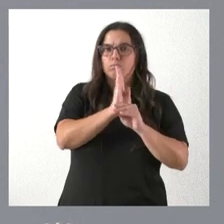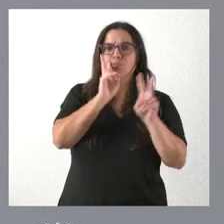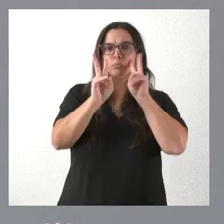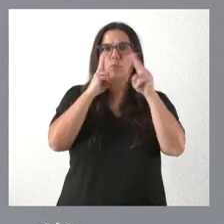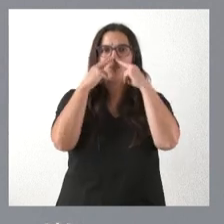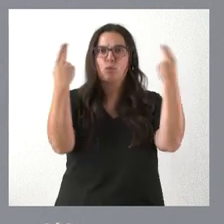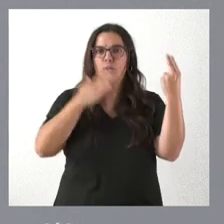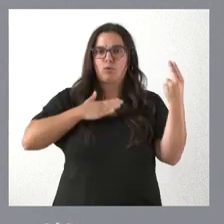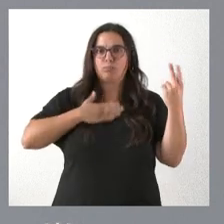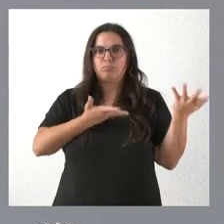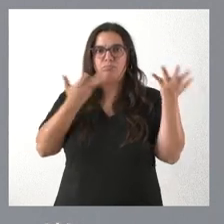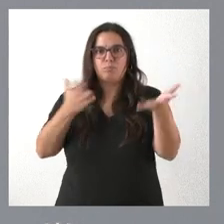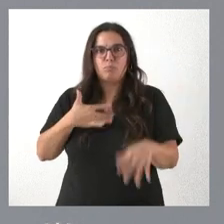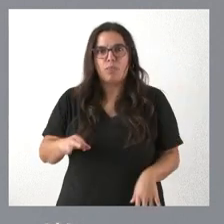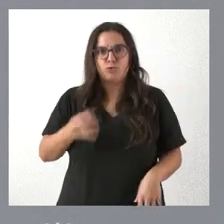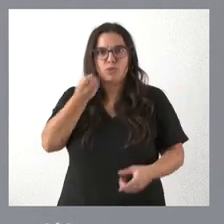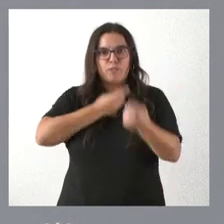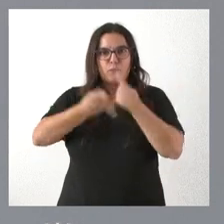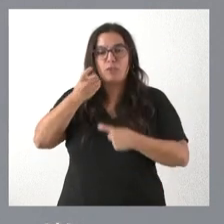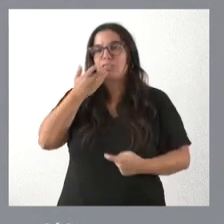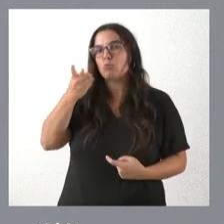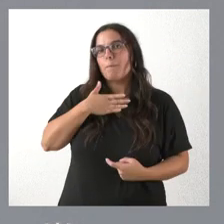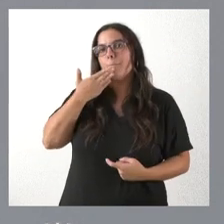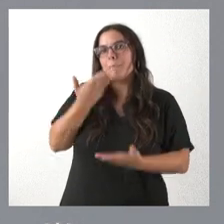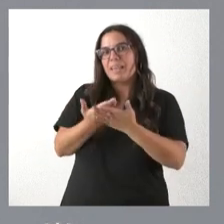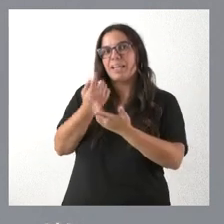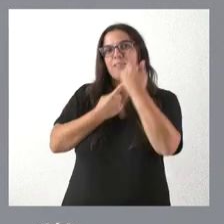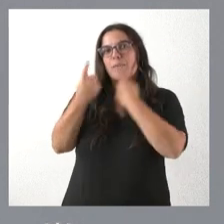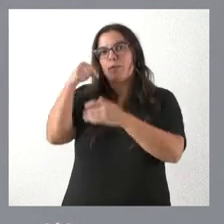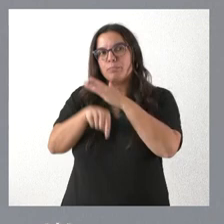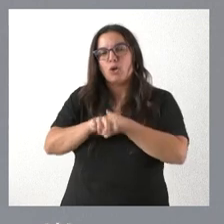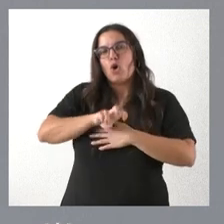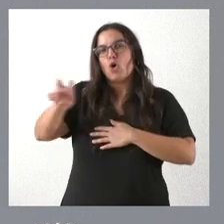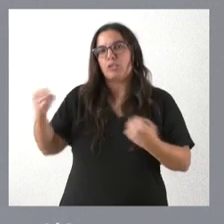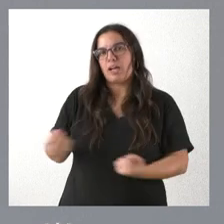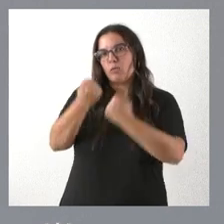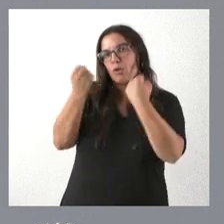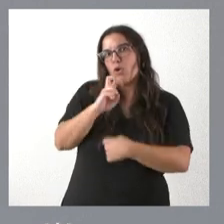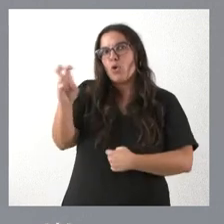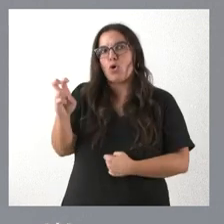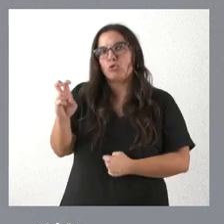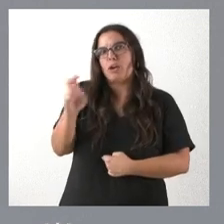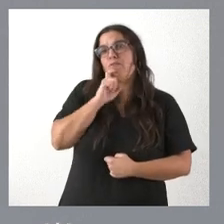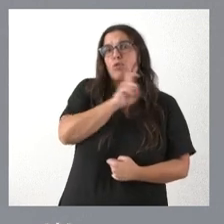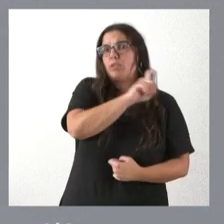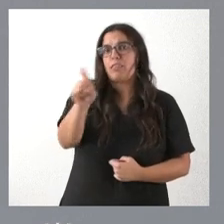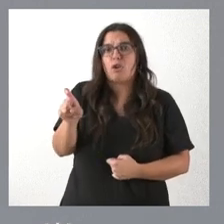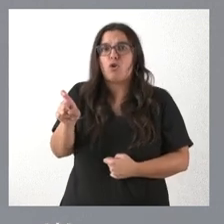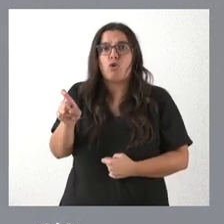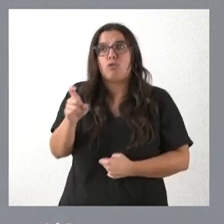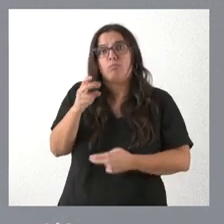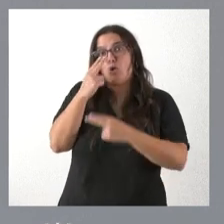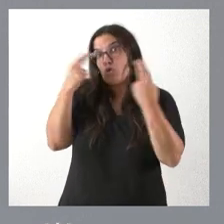de la propia junta de Castilla y león si usted ya pide otras informaciones de otras de cualquier fundación no pública que